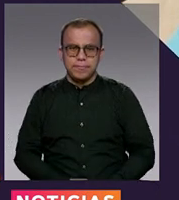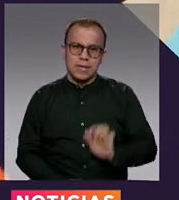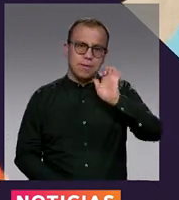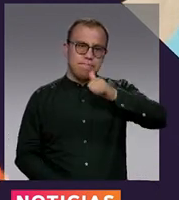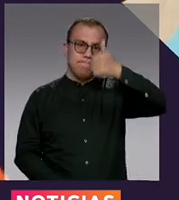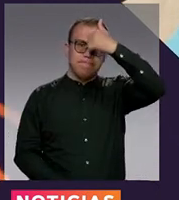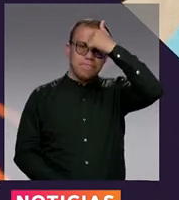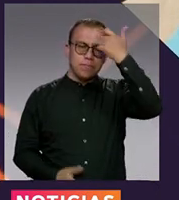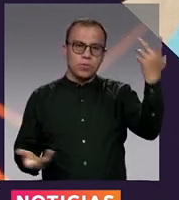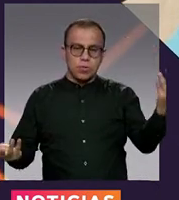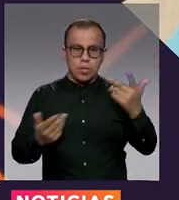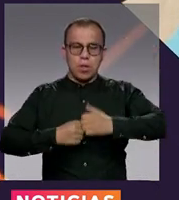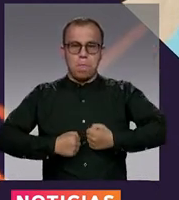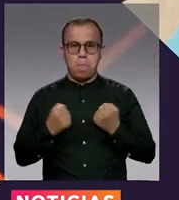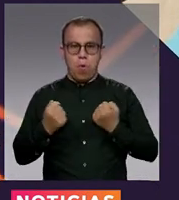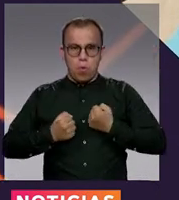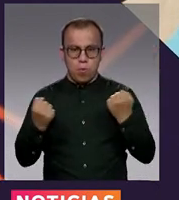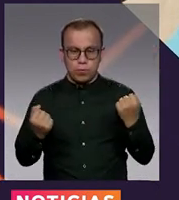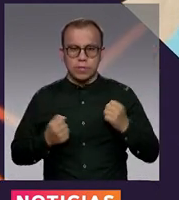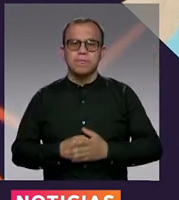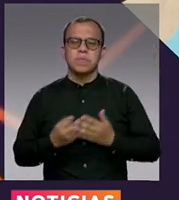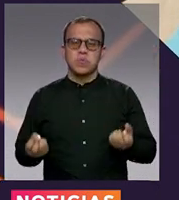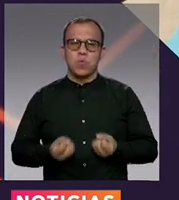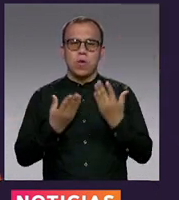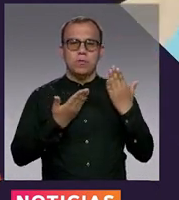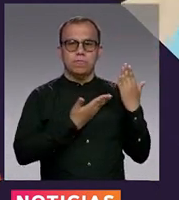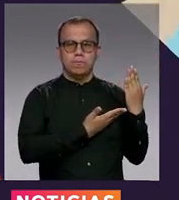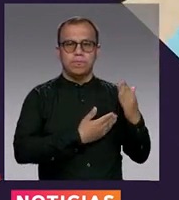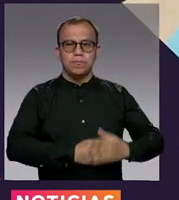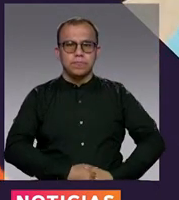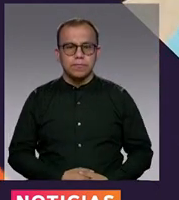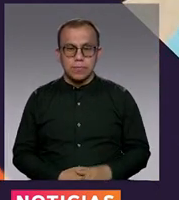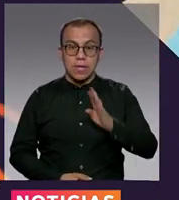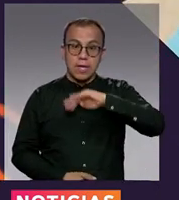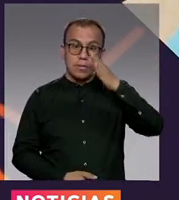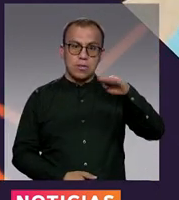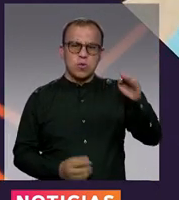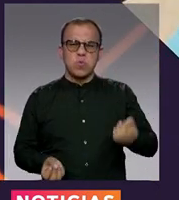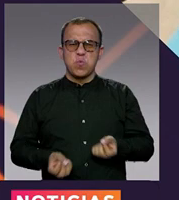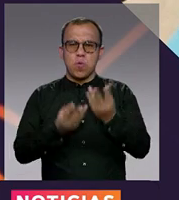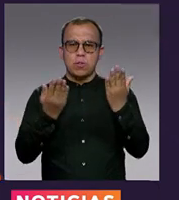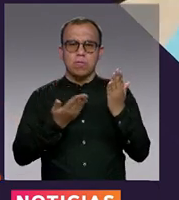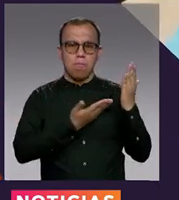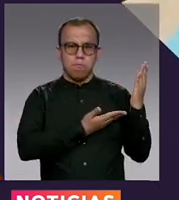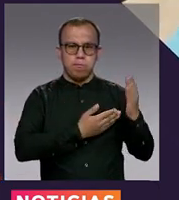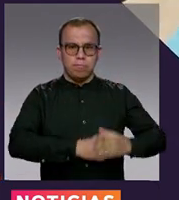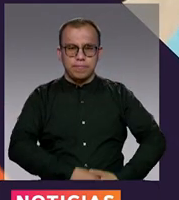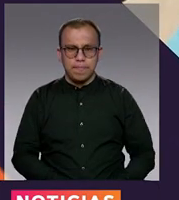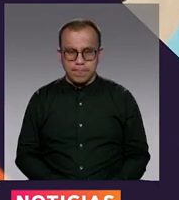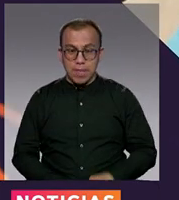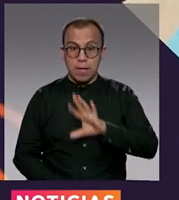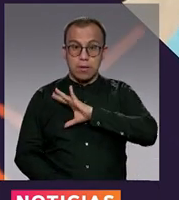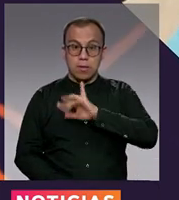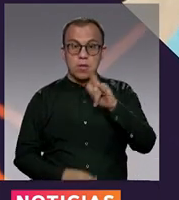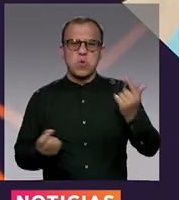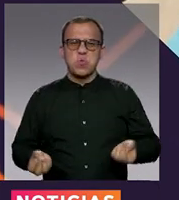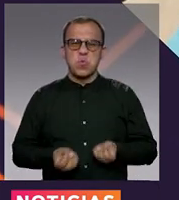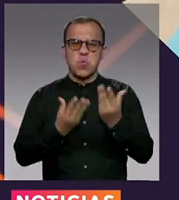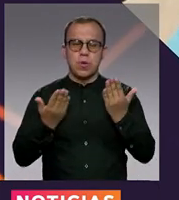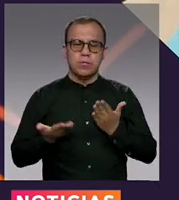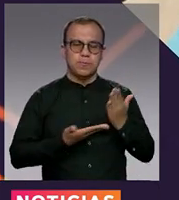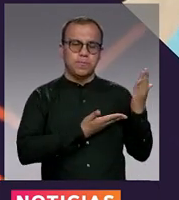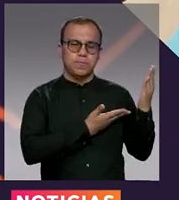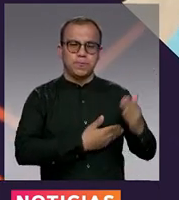para regiones como bogotá con 12 mil 25 antioquia 11 mil 106 valle del cauca 8 mil